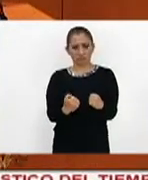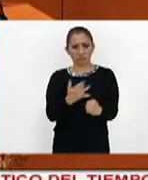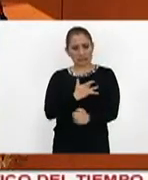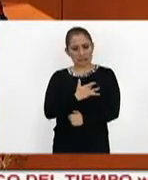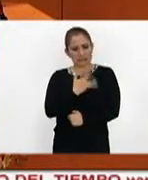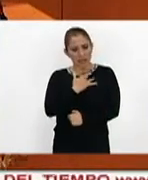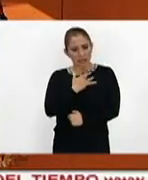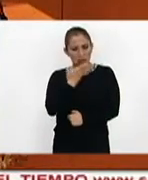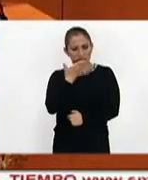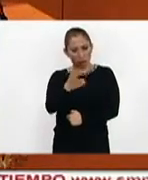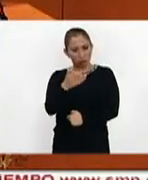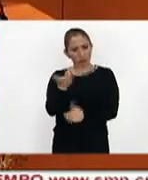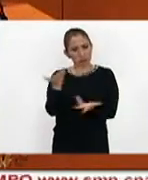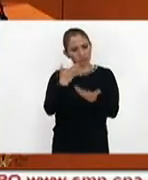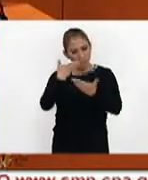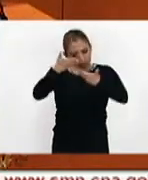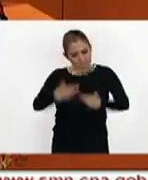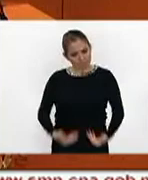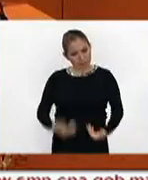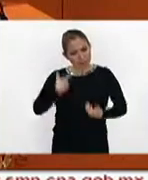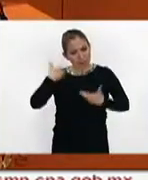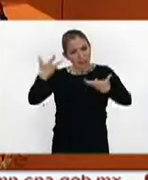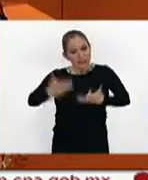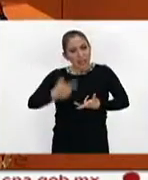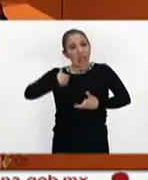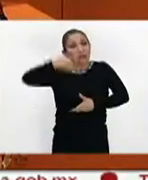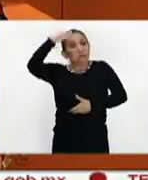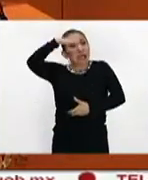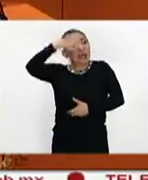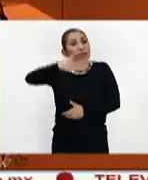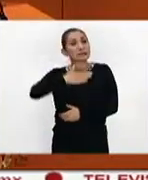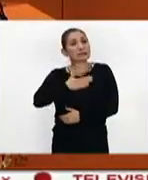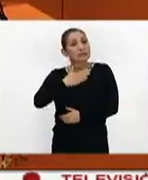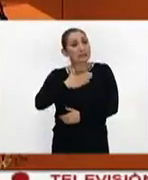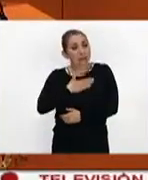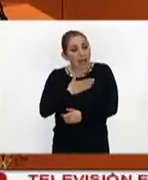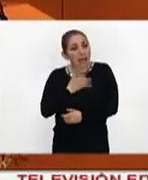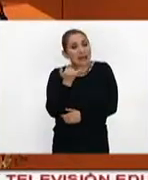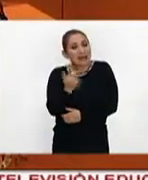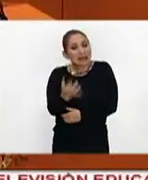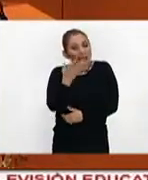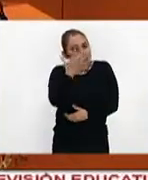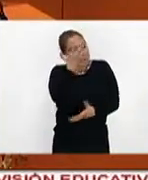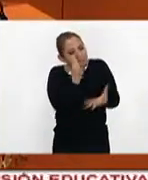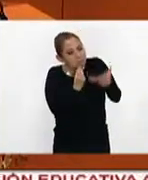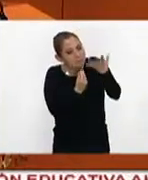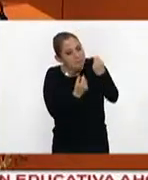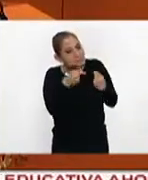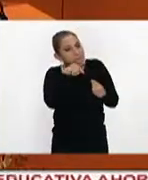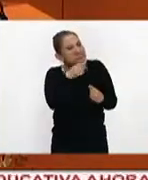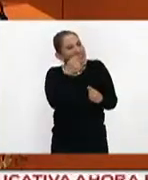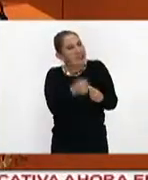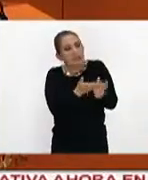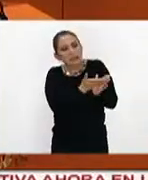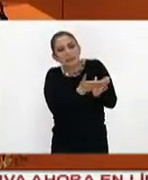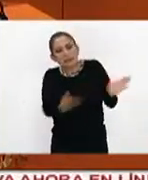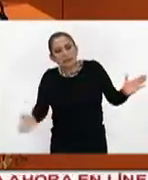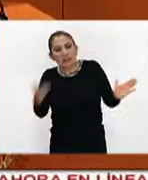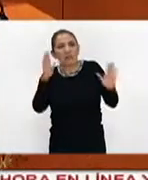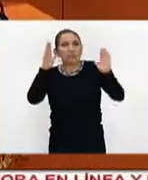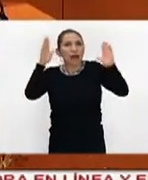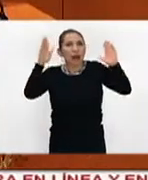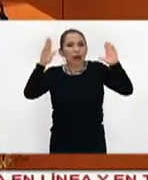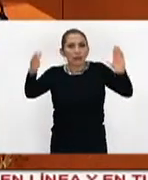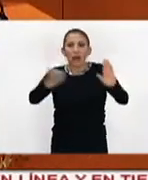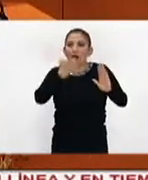me siento digno para hacerlo y con la experiencia y enseñanza que da la